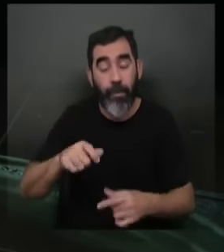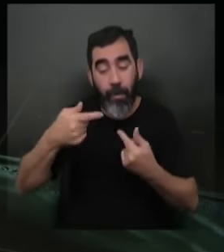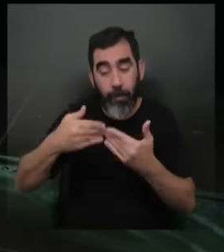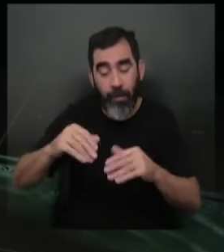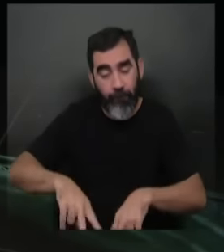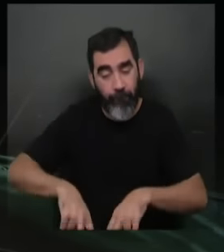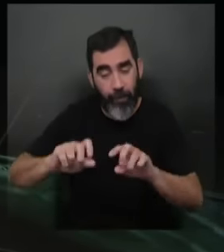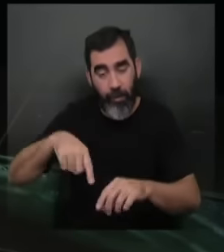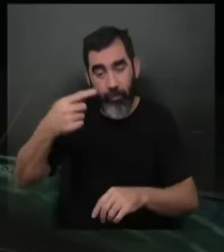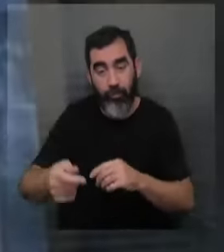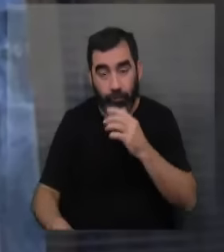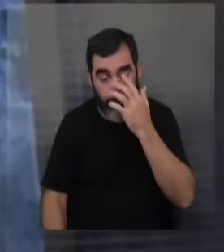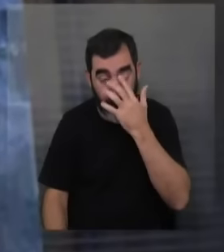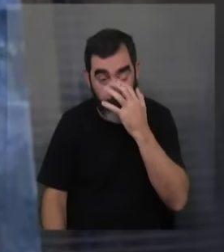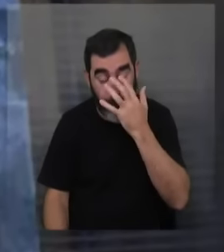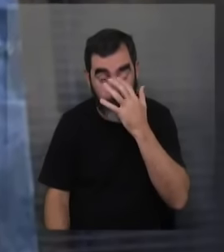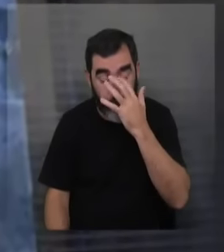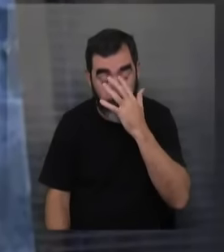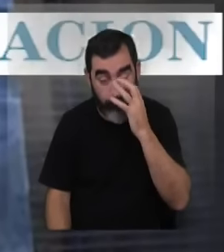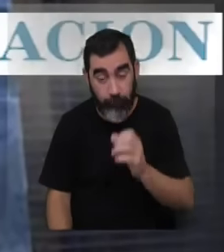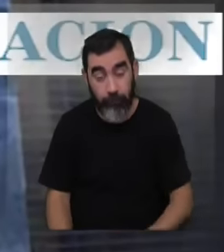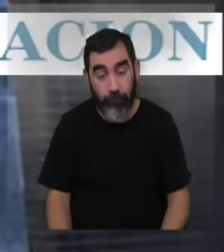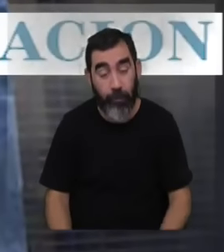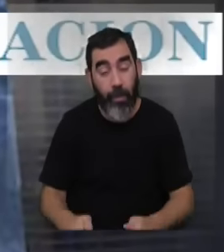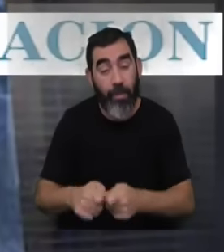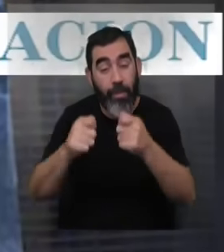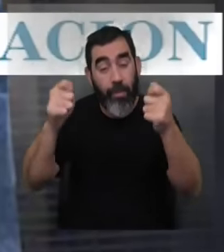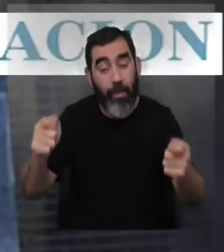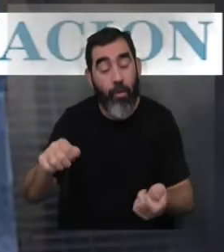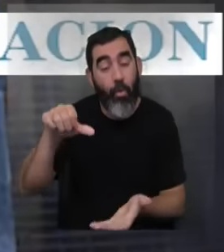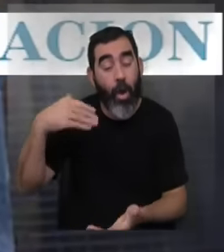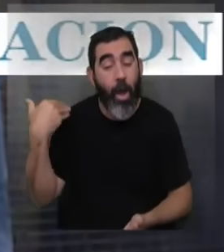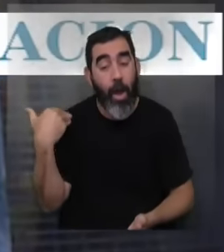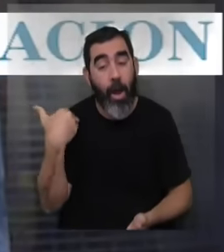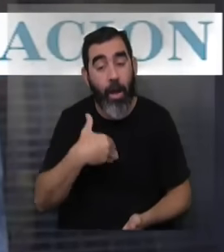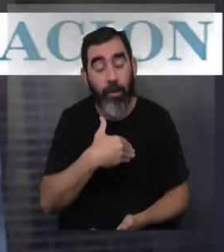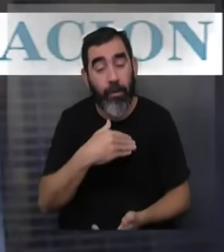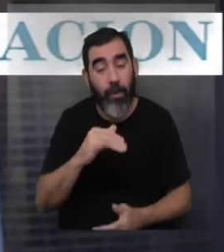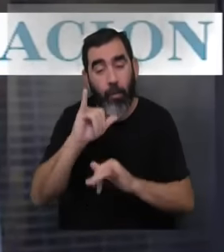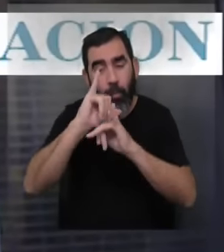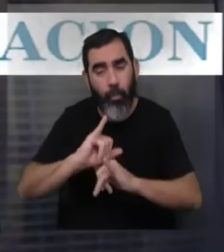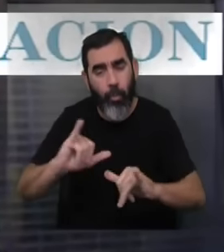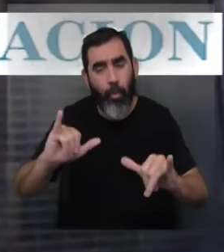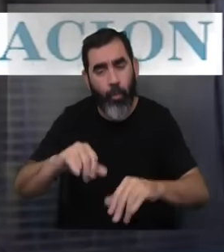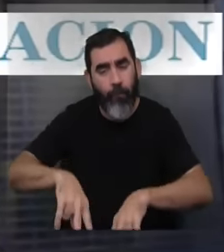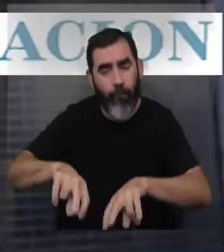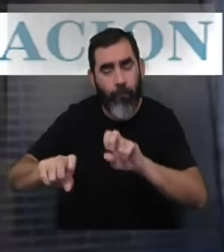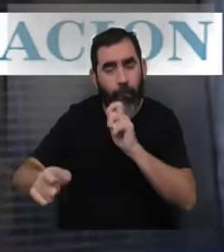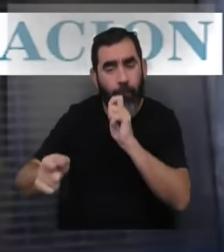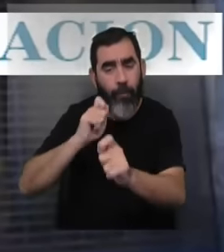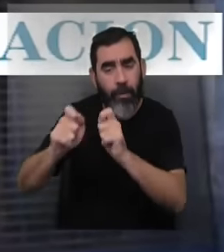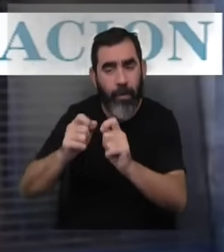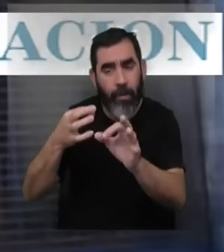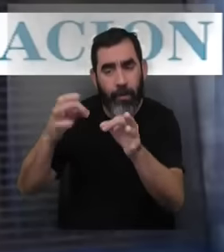la investigación el diario La Nación de Argentina publicó una investigación del periodista Hugo al conada món que